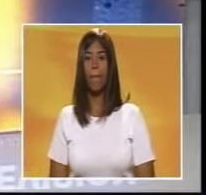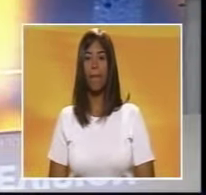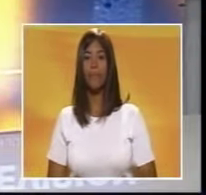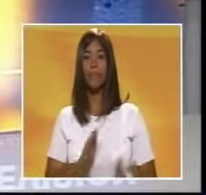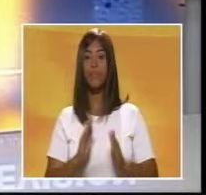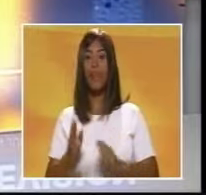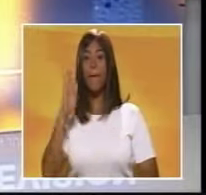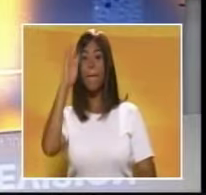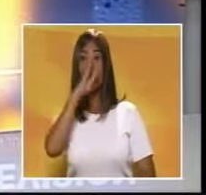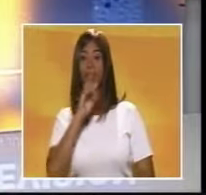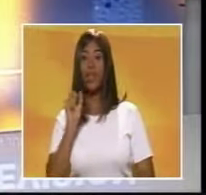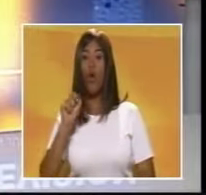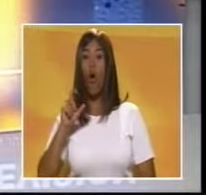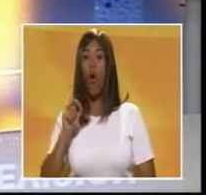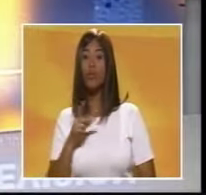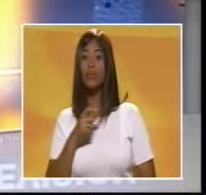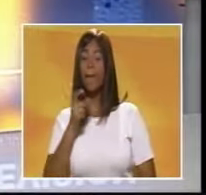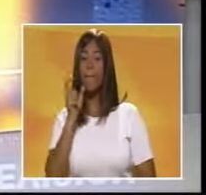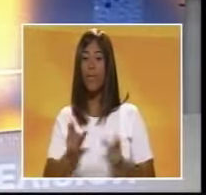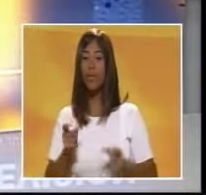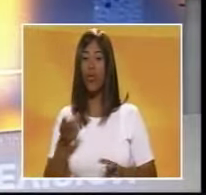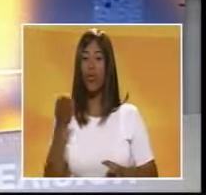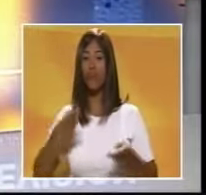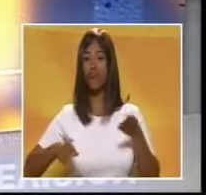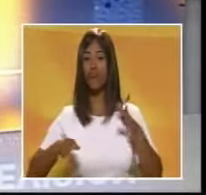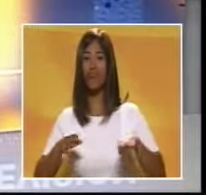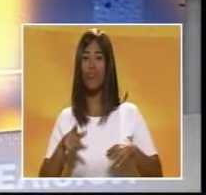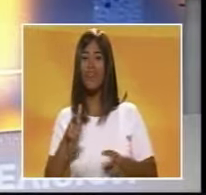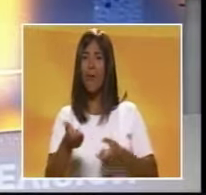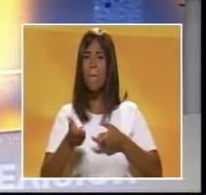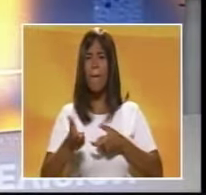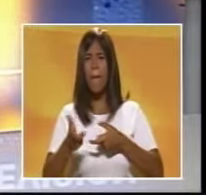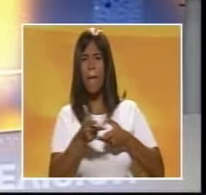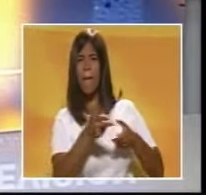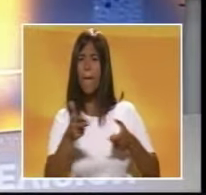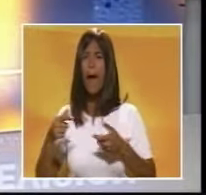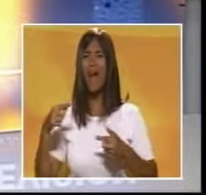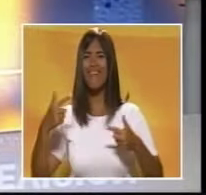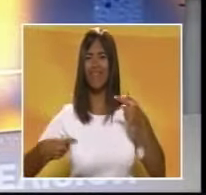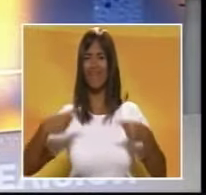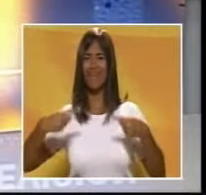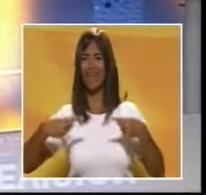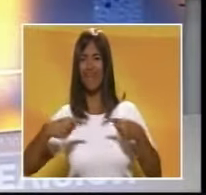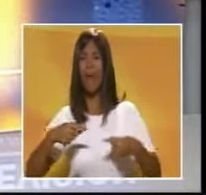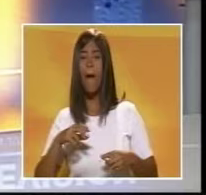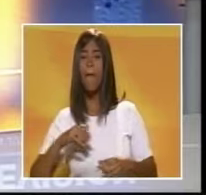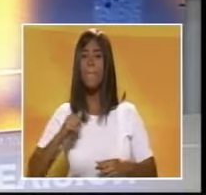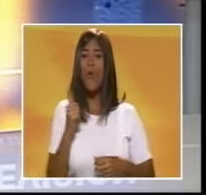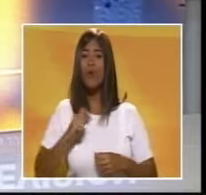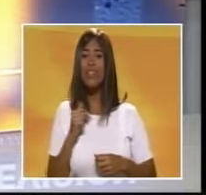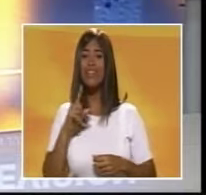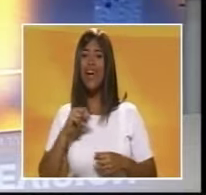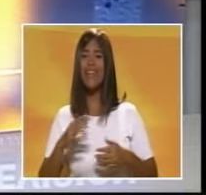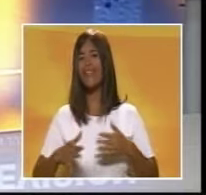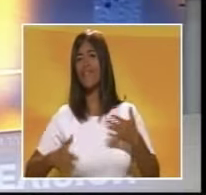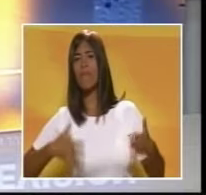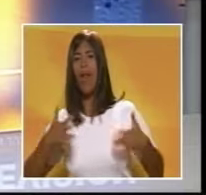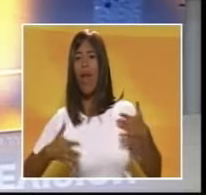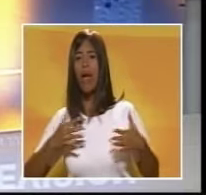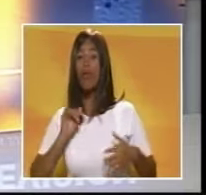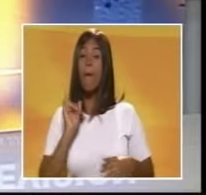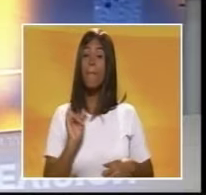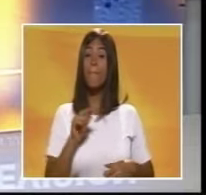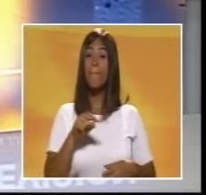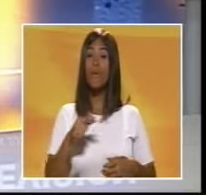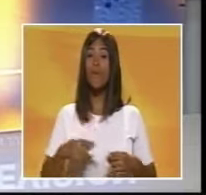En Brasil, al menos 11 personas murieron durante un tiroteo registrado esta madrugada entre policías y una cuadrilla fuertemente armada que se produjo tras